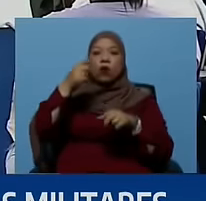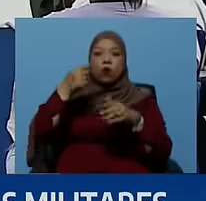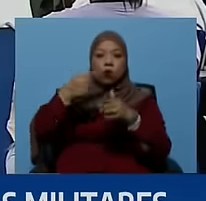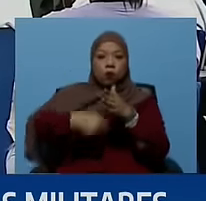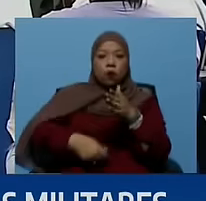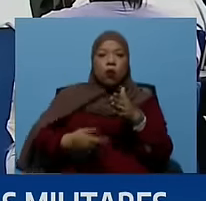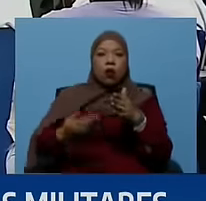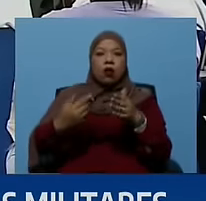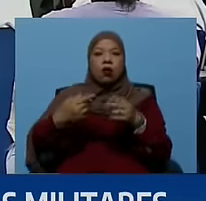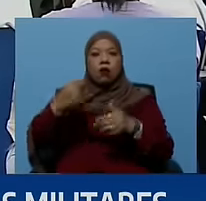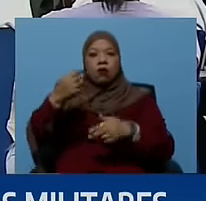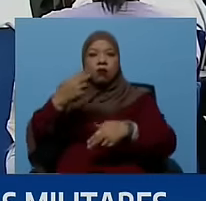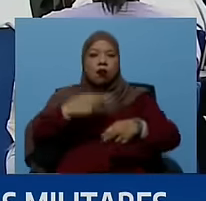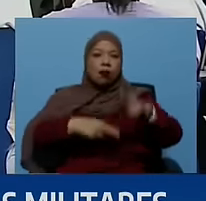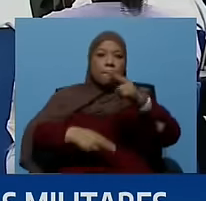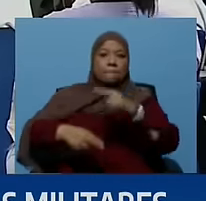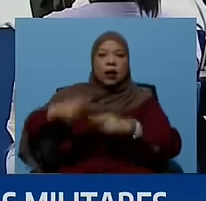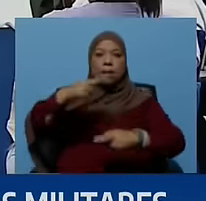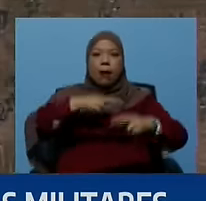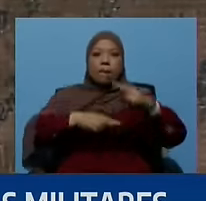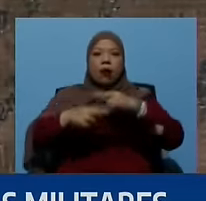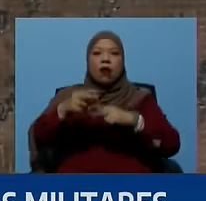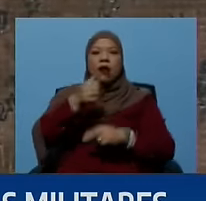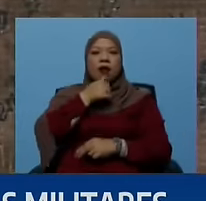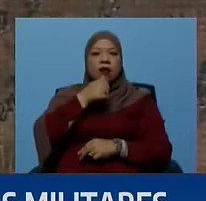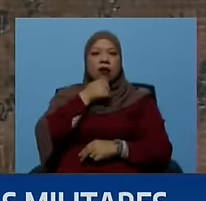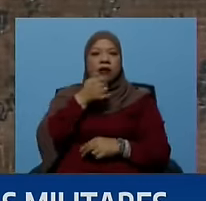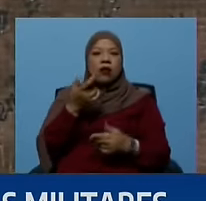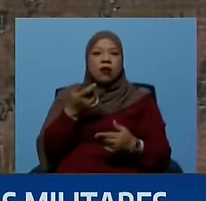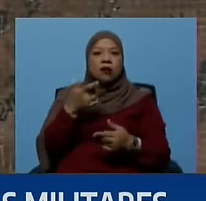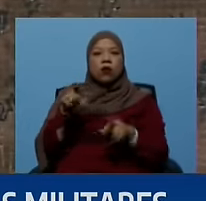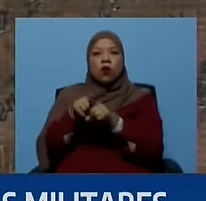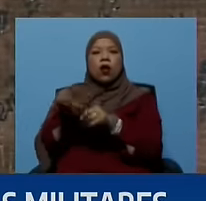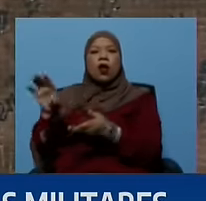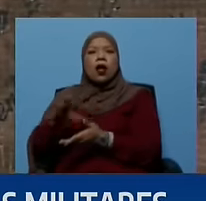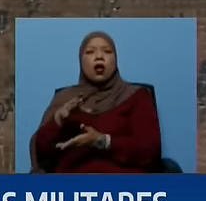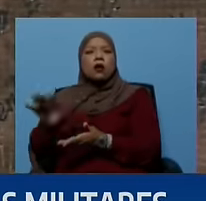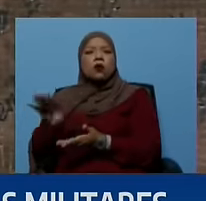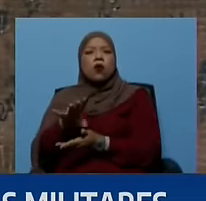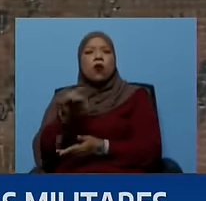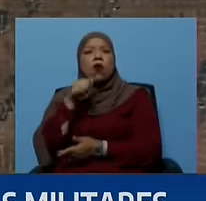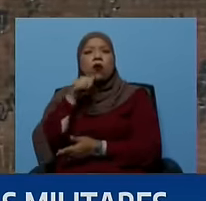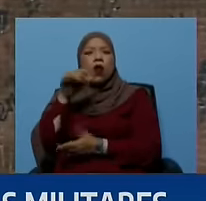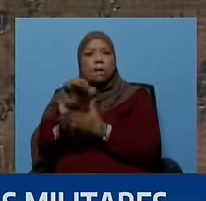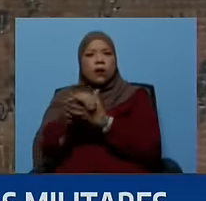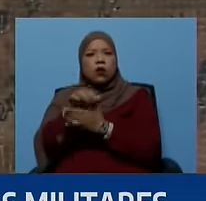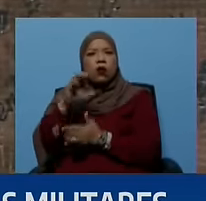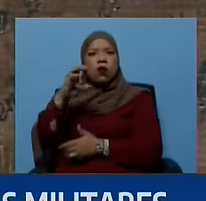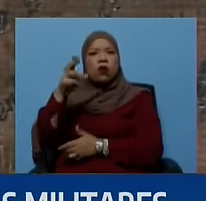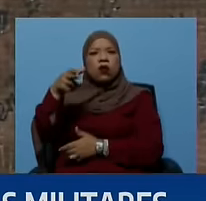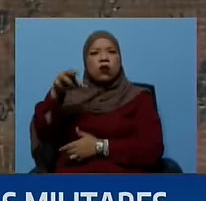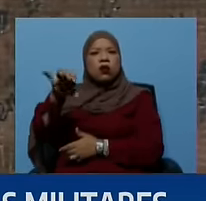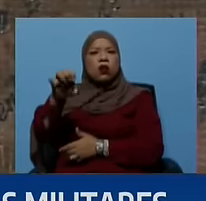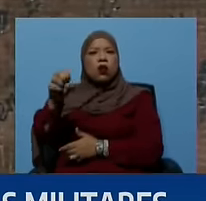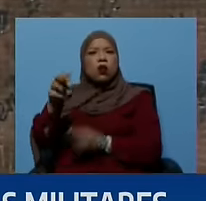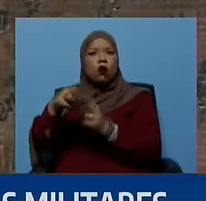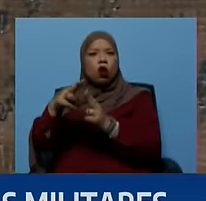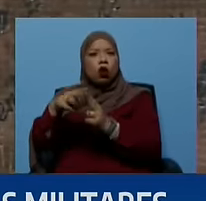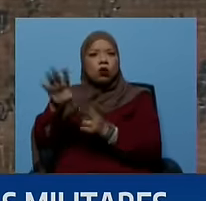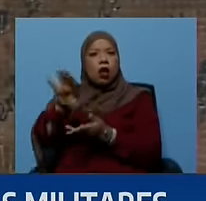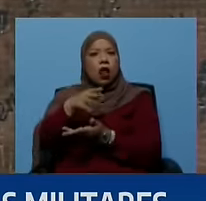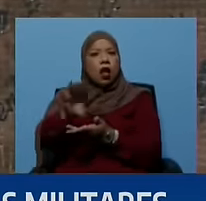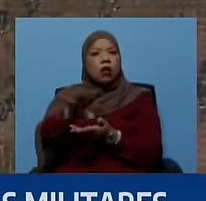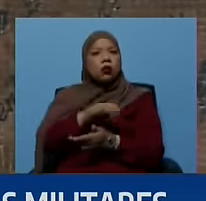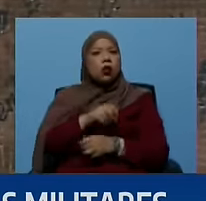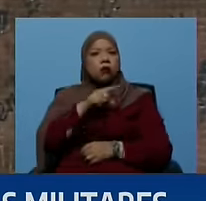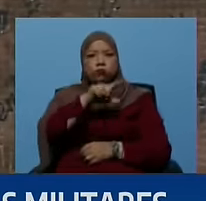pone Ah Y como dice la canción de Cheo Feliciano edes se saben la canción de Feliciano